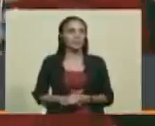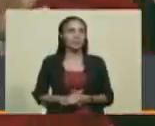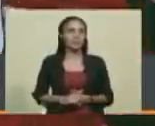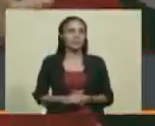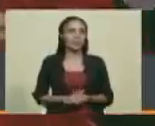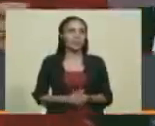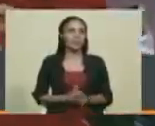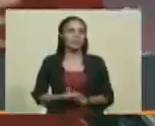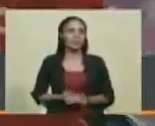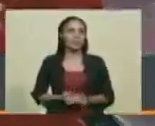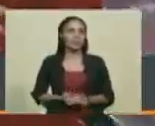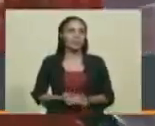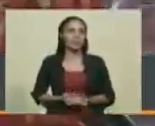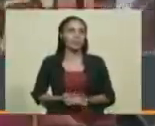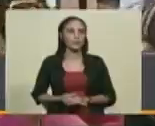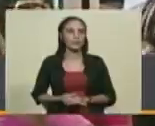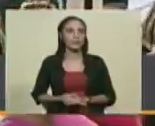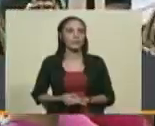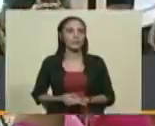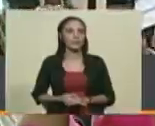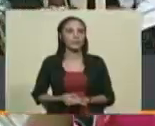A eso he venido.